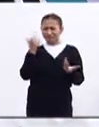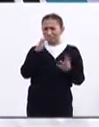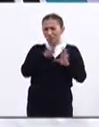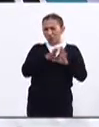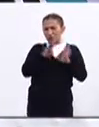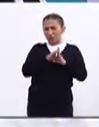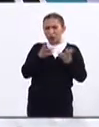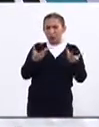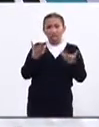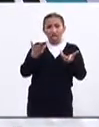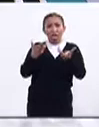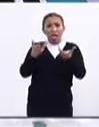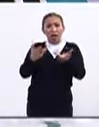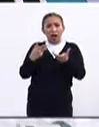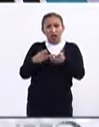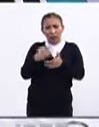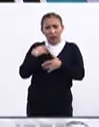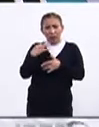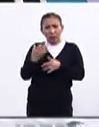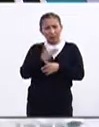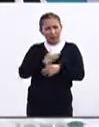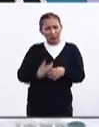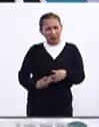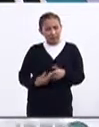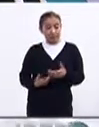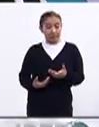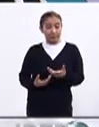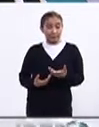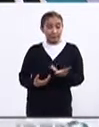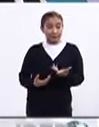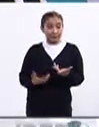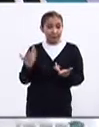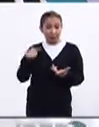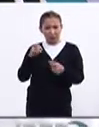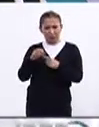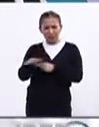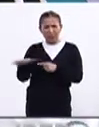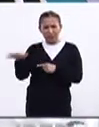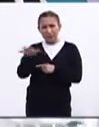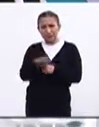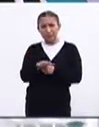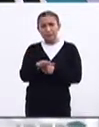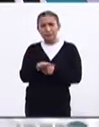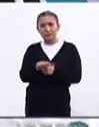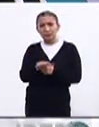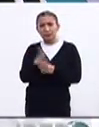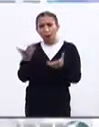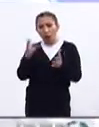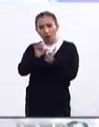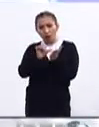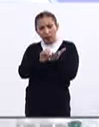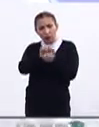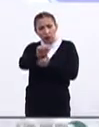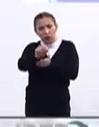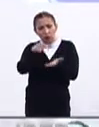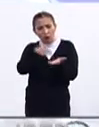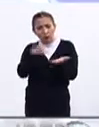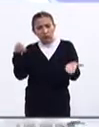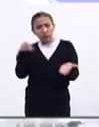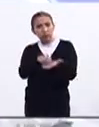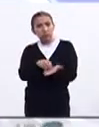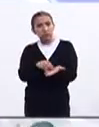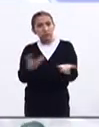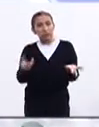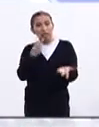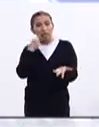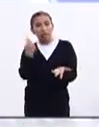y querencia de volverse a postular como presidente, impactando en la Constitución, ¿no? En